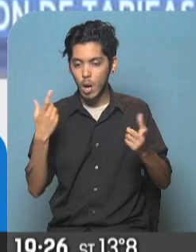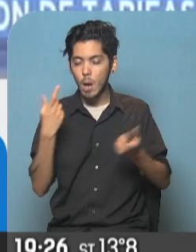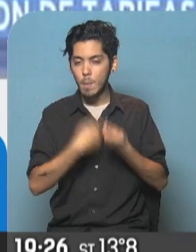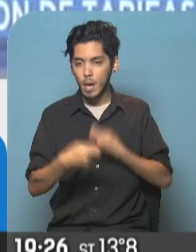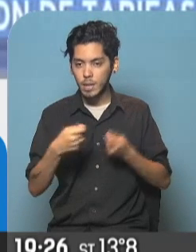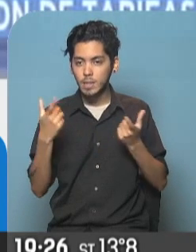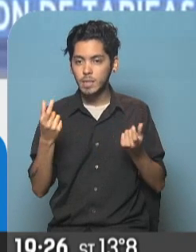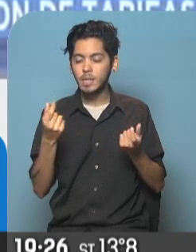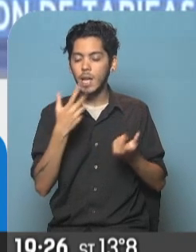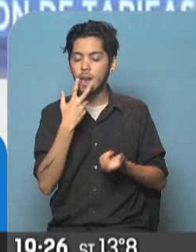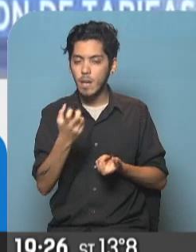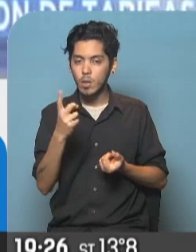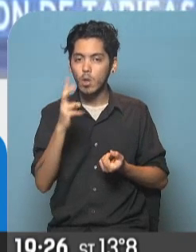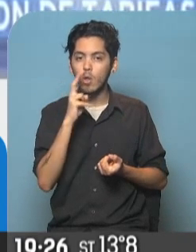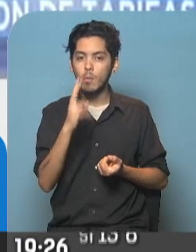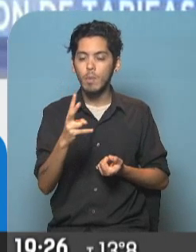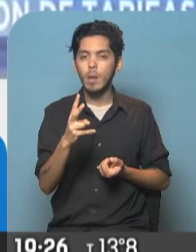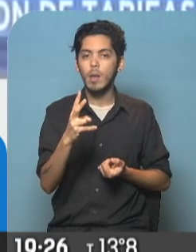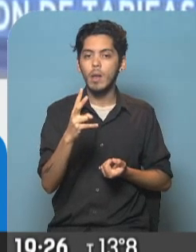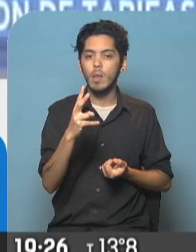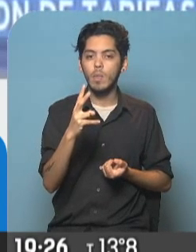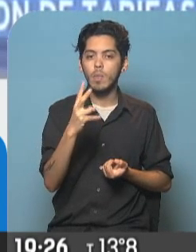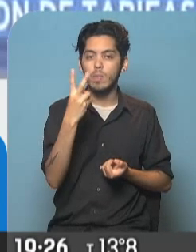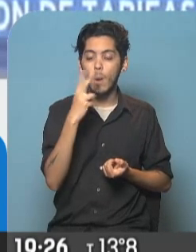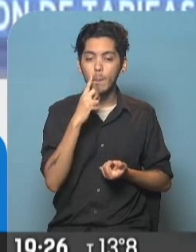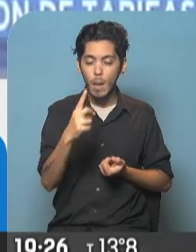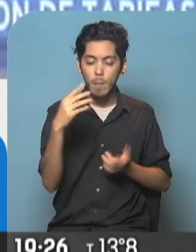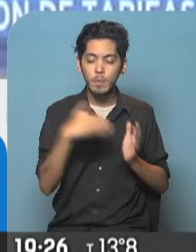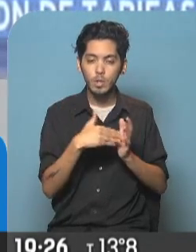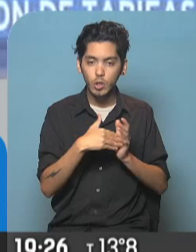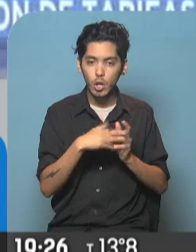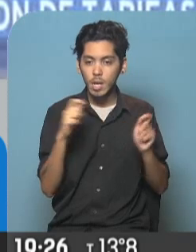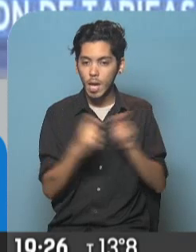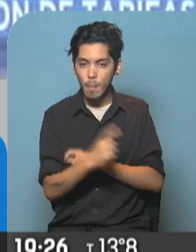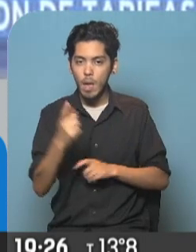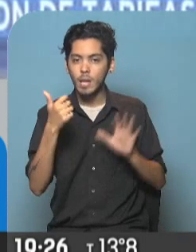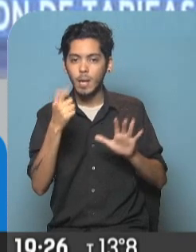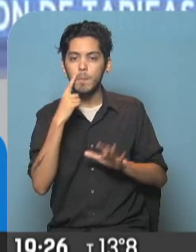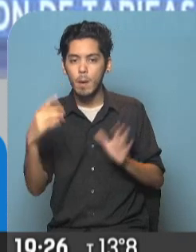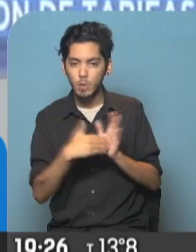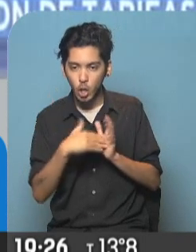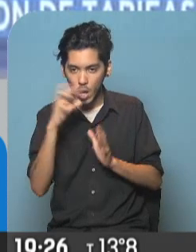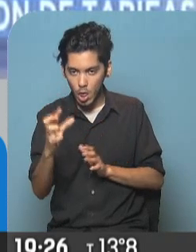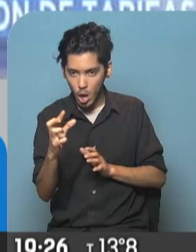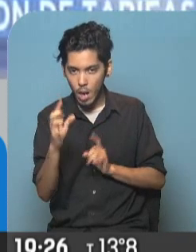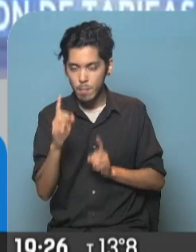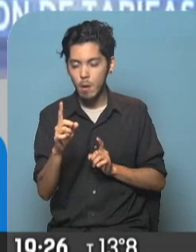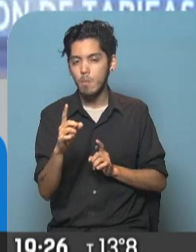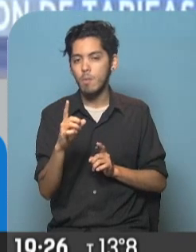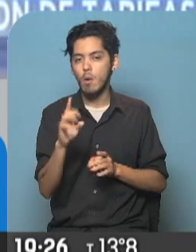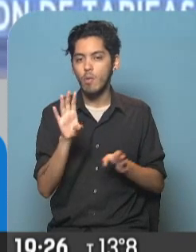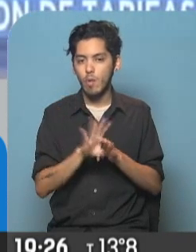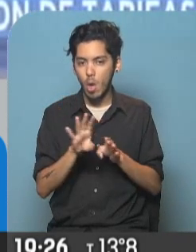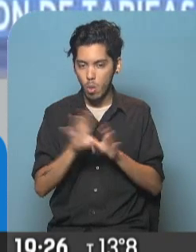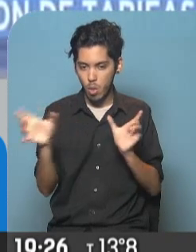mil millones de dólares en 2005 2006 pasaron un déficit de 6 mil millones de dólares ese es el diagnóstico entonces era necesario